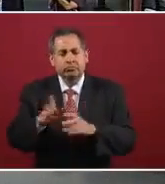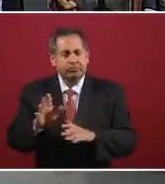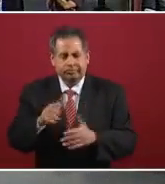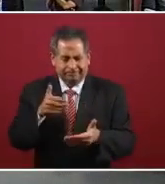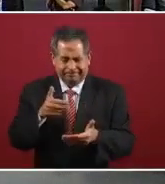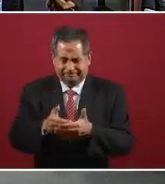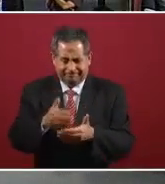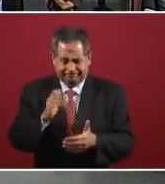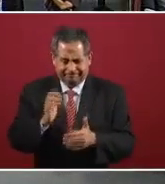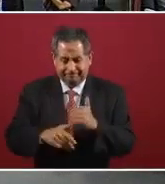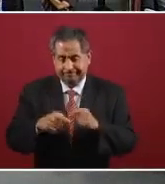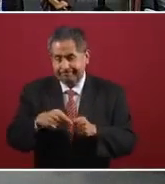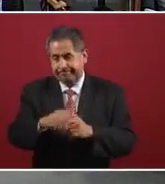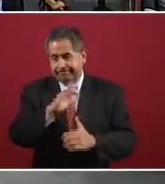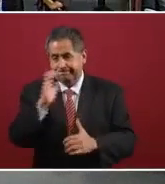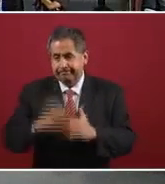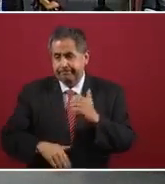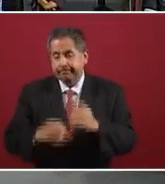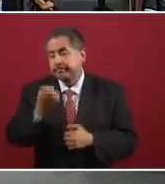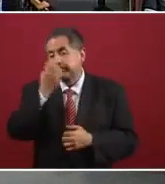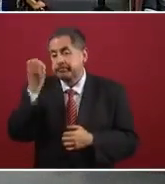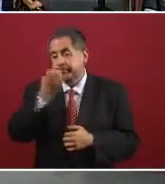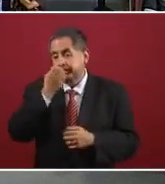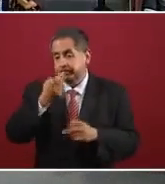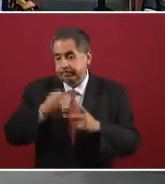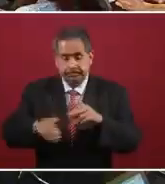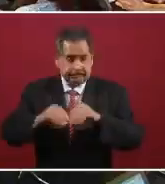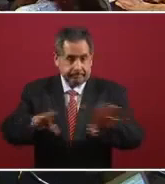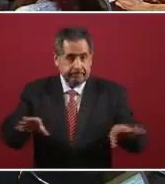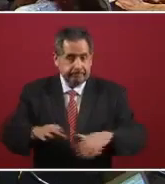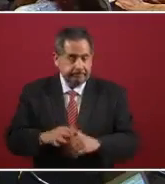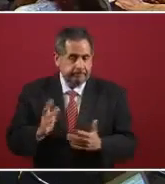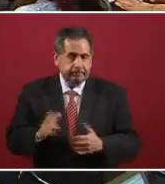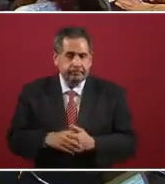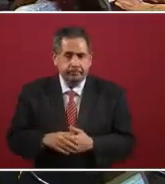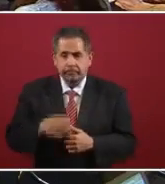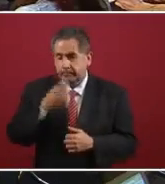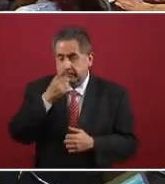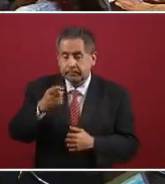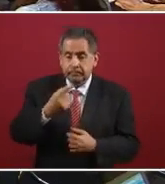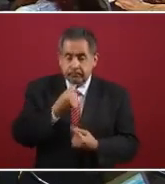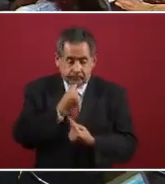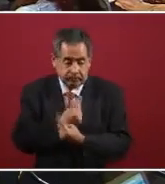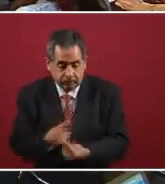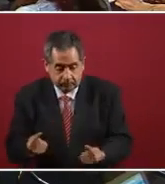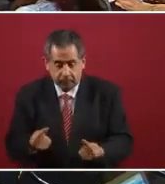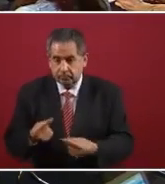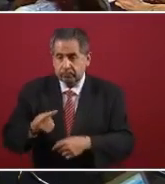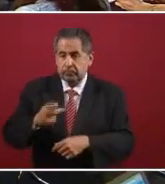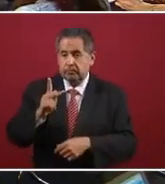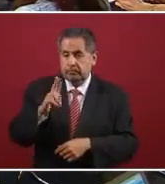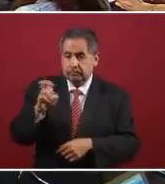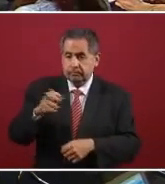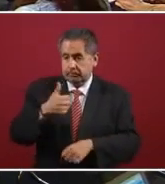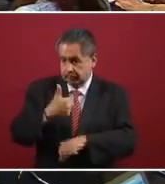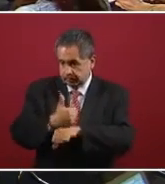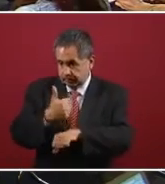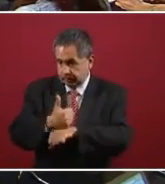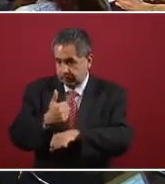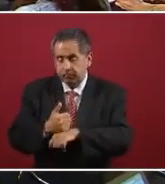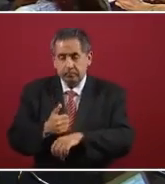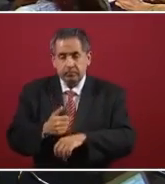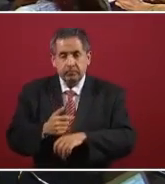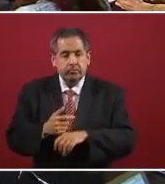a días de que inicia el ciclo escolar, se había comentado de que los niños, sobre todo a nivel preescolar, primaria, se